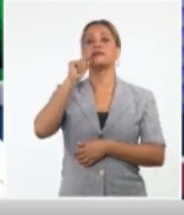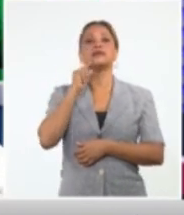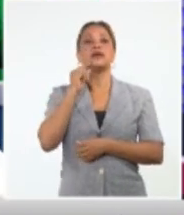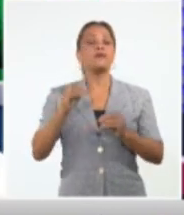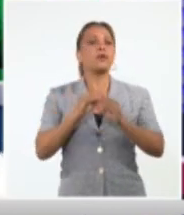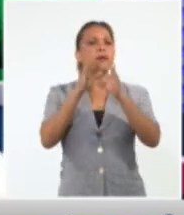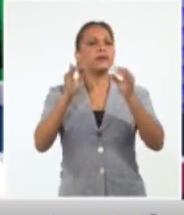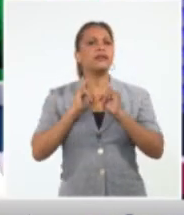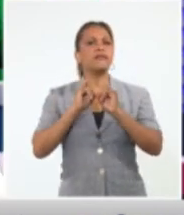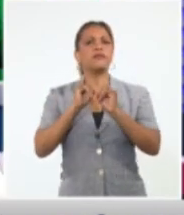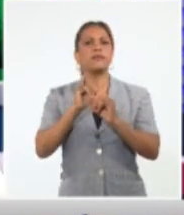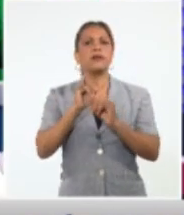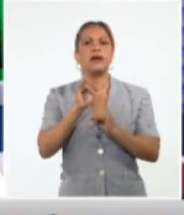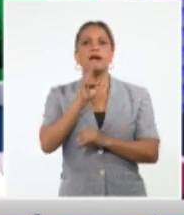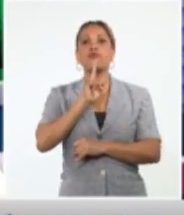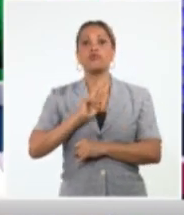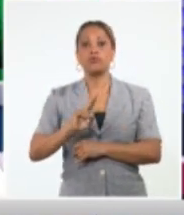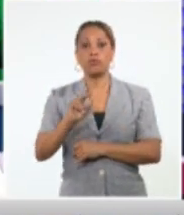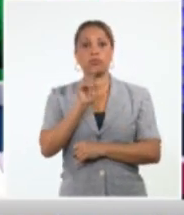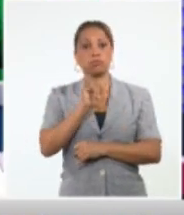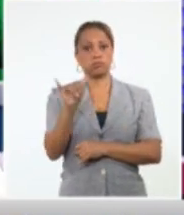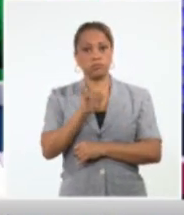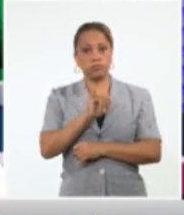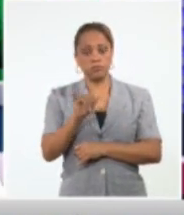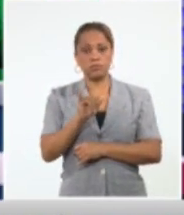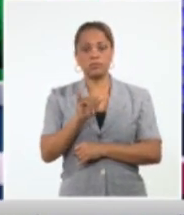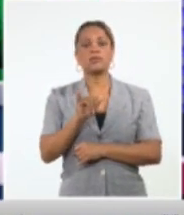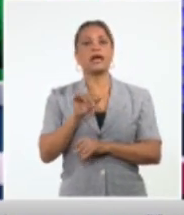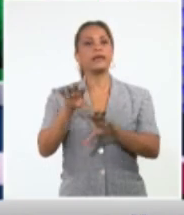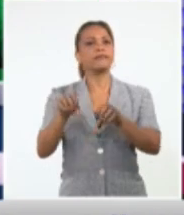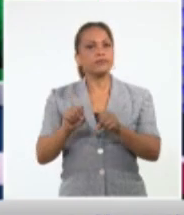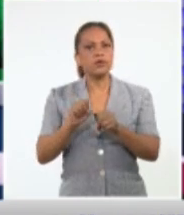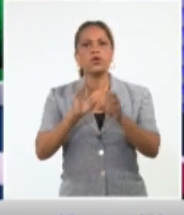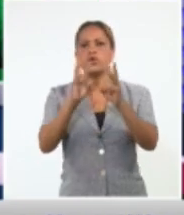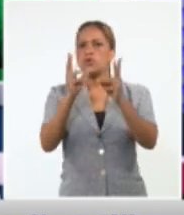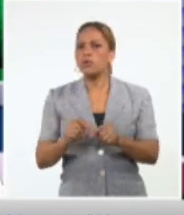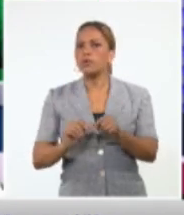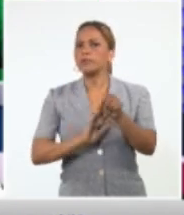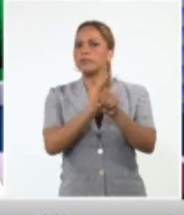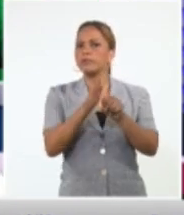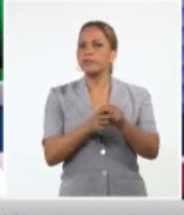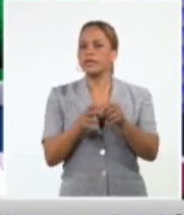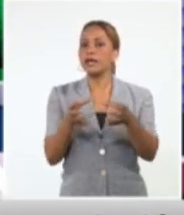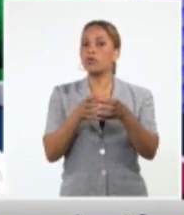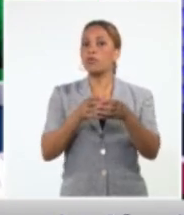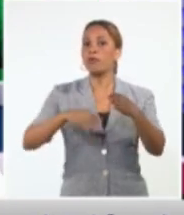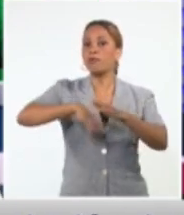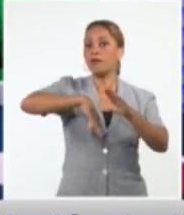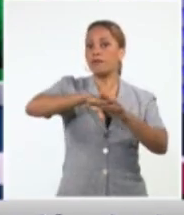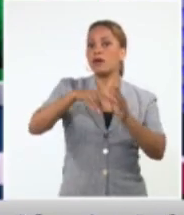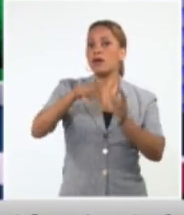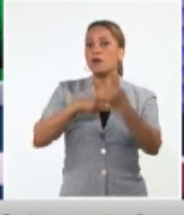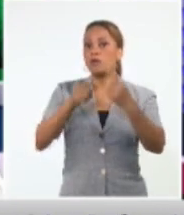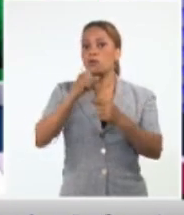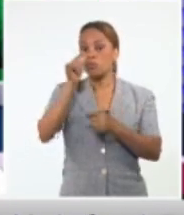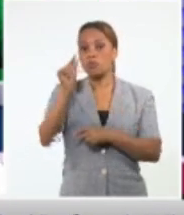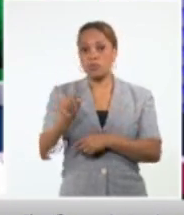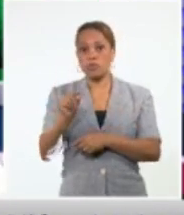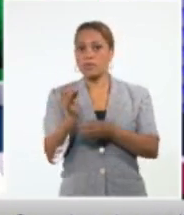de Portugal, que había detectado un número de casos en el equipo de fútbol, que uno de sus integrantes había